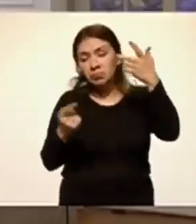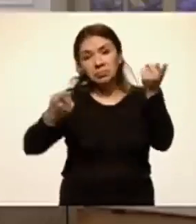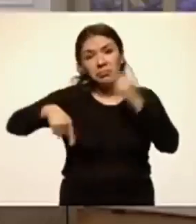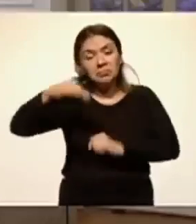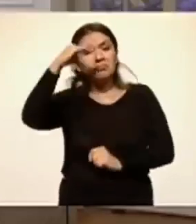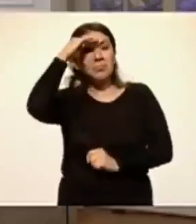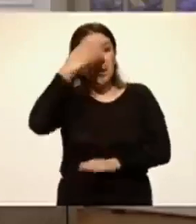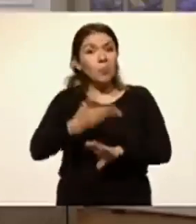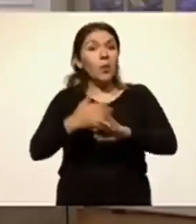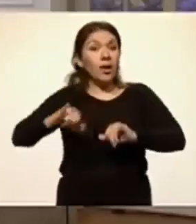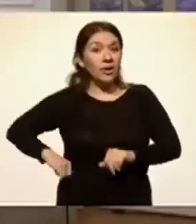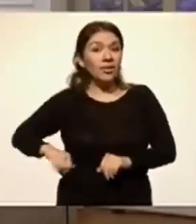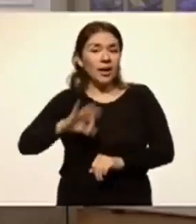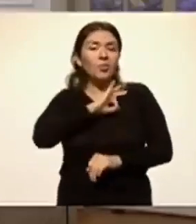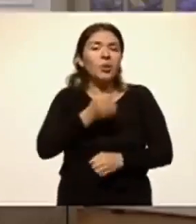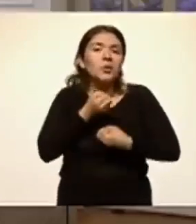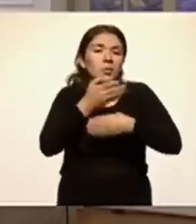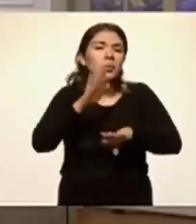Seguro les parecerá interesante y podrán decirte algo más.